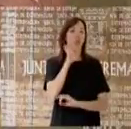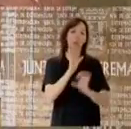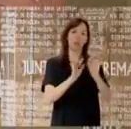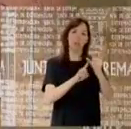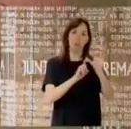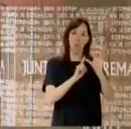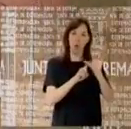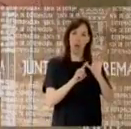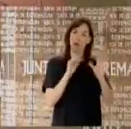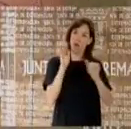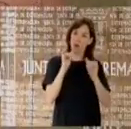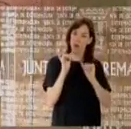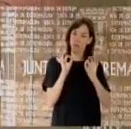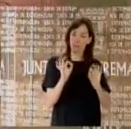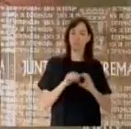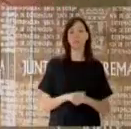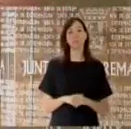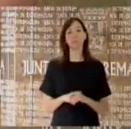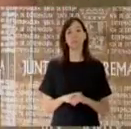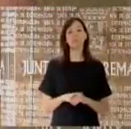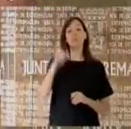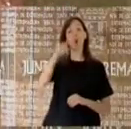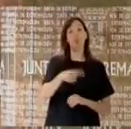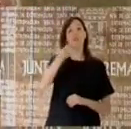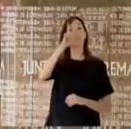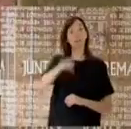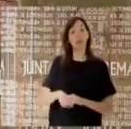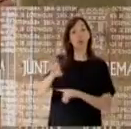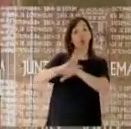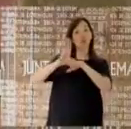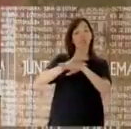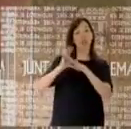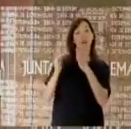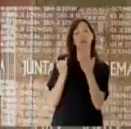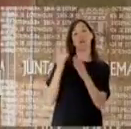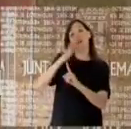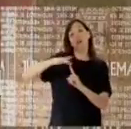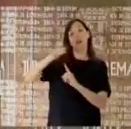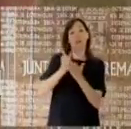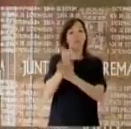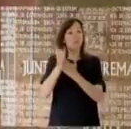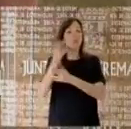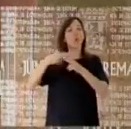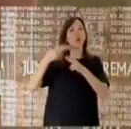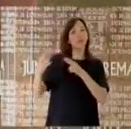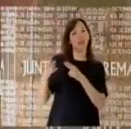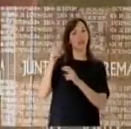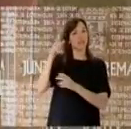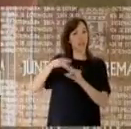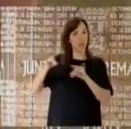Extremadura. Autorizamos hoy también a la Consejería de Medio Ambiente Rural, Políticas Agrarias y Territorio